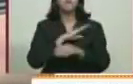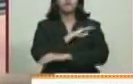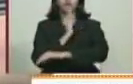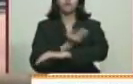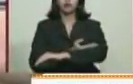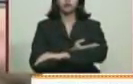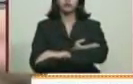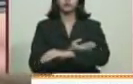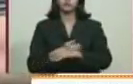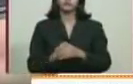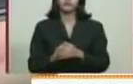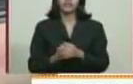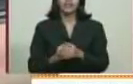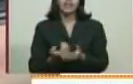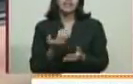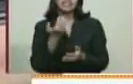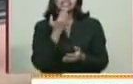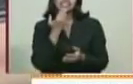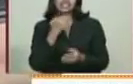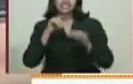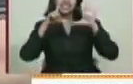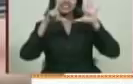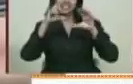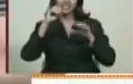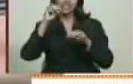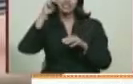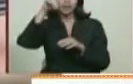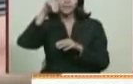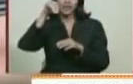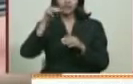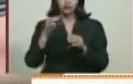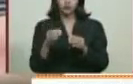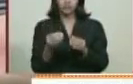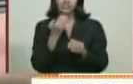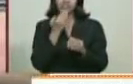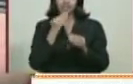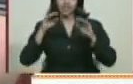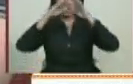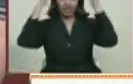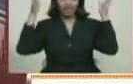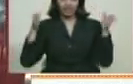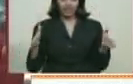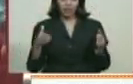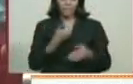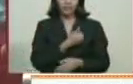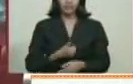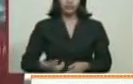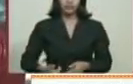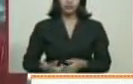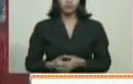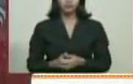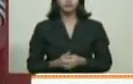a unos escasos 70 metros de la tribuna presidencial. Tú sabes que cuando